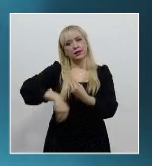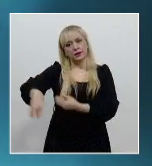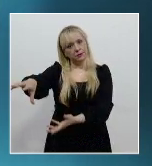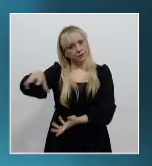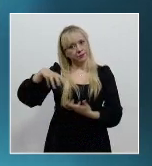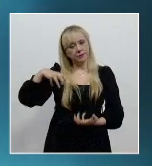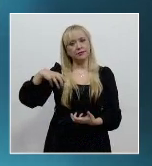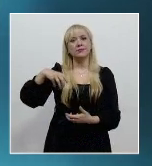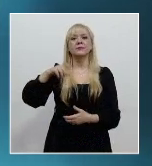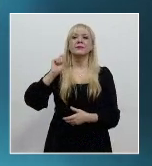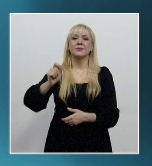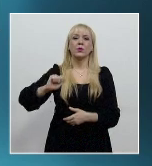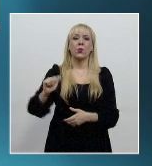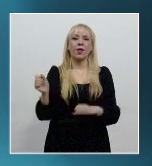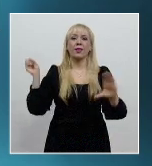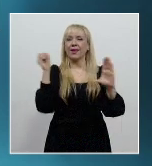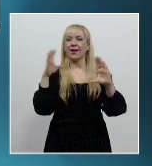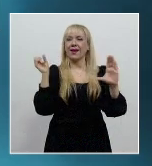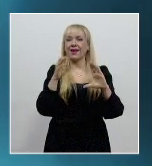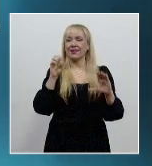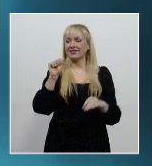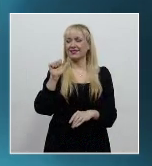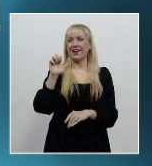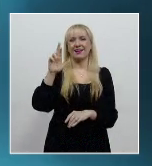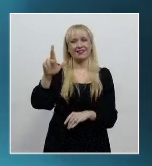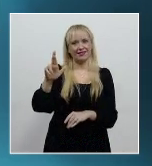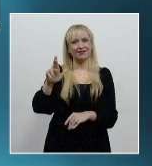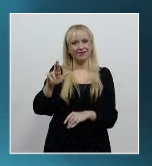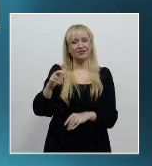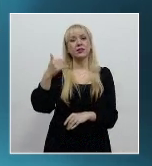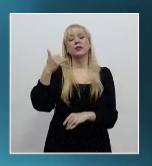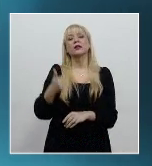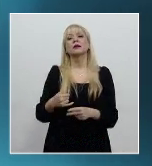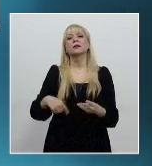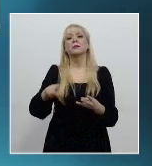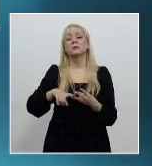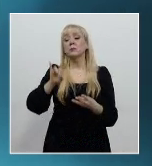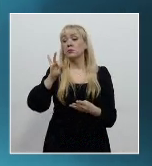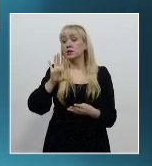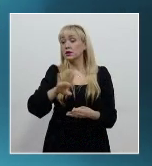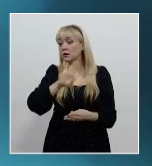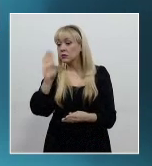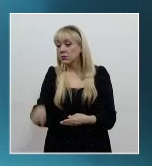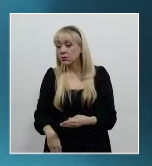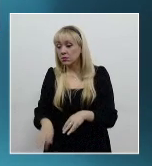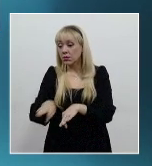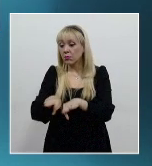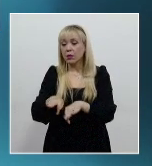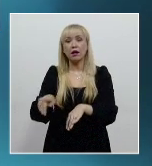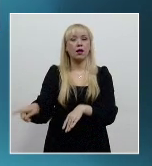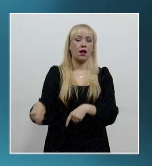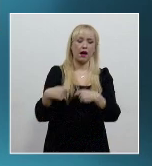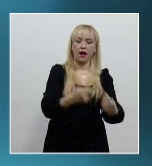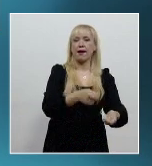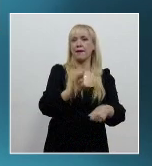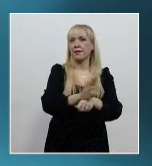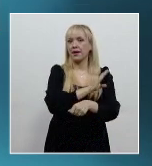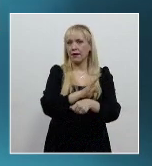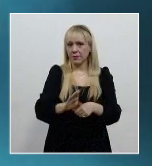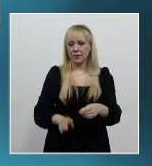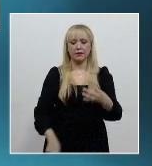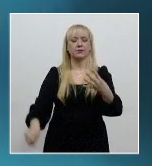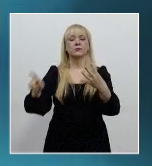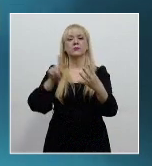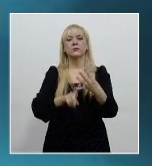la cuenta individual y ser reconocido como beneficiario de un trabajador fallecido. Y un criterio en el que fija el